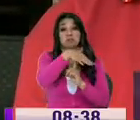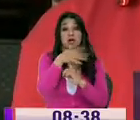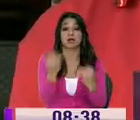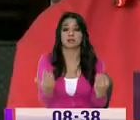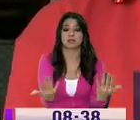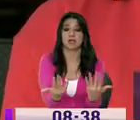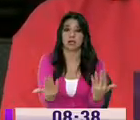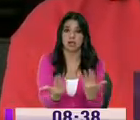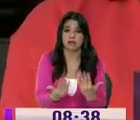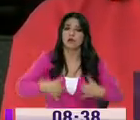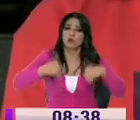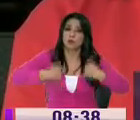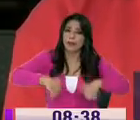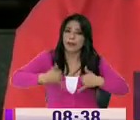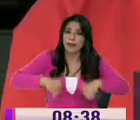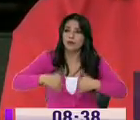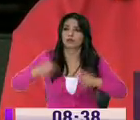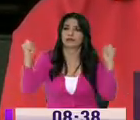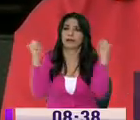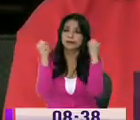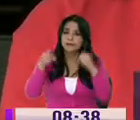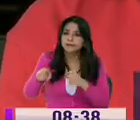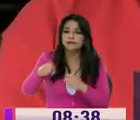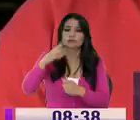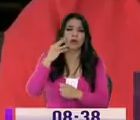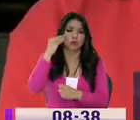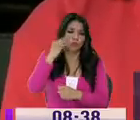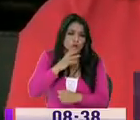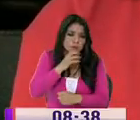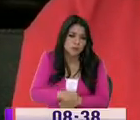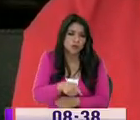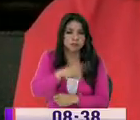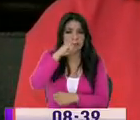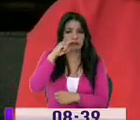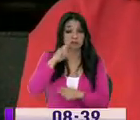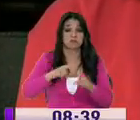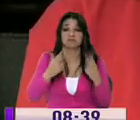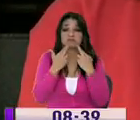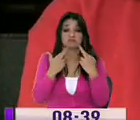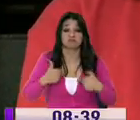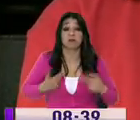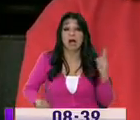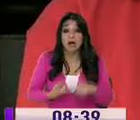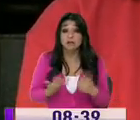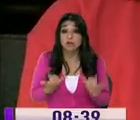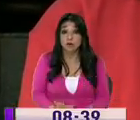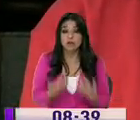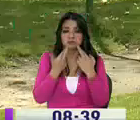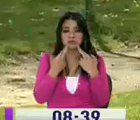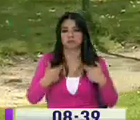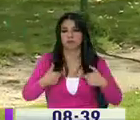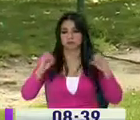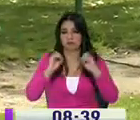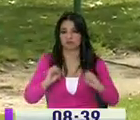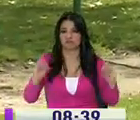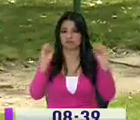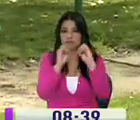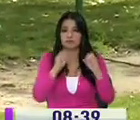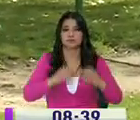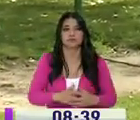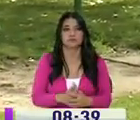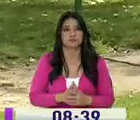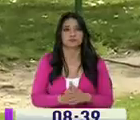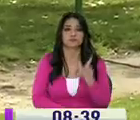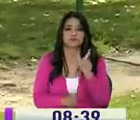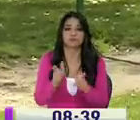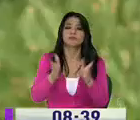dio y de los juegos por los niños pero no hubo responde una respuesta del municipio la solicitud